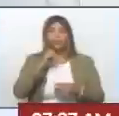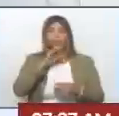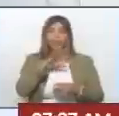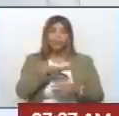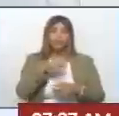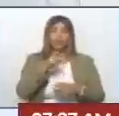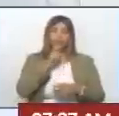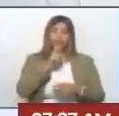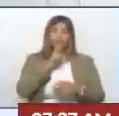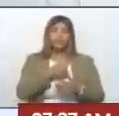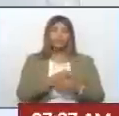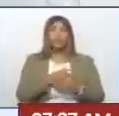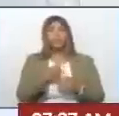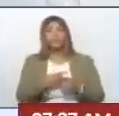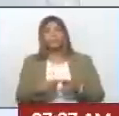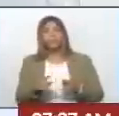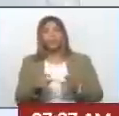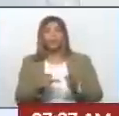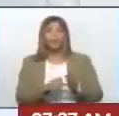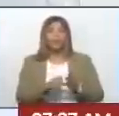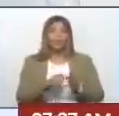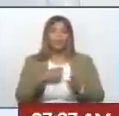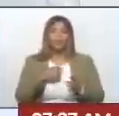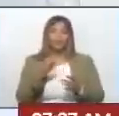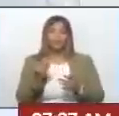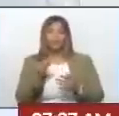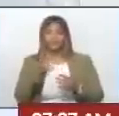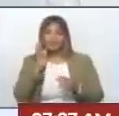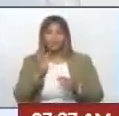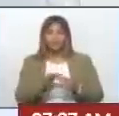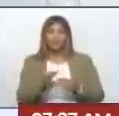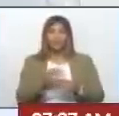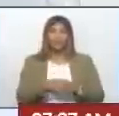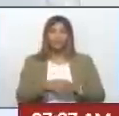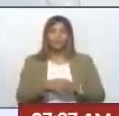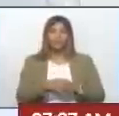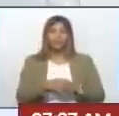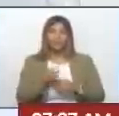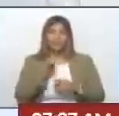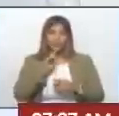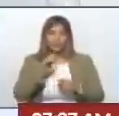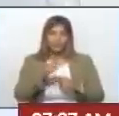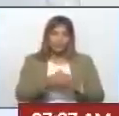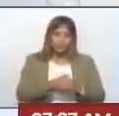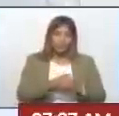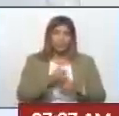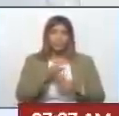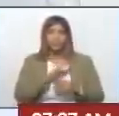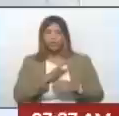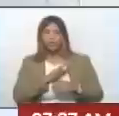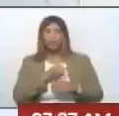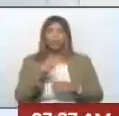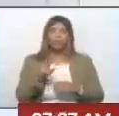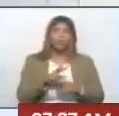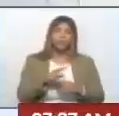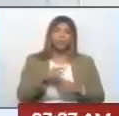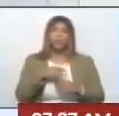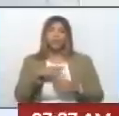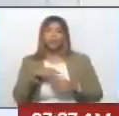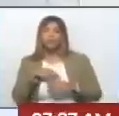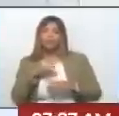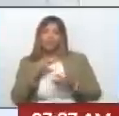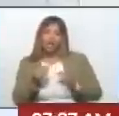difícil, pero donde yo tengo mucha fe en las reservas del pueblo de Venezuela, en su moral, en su